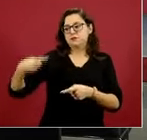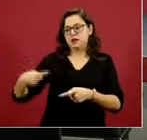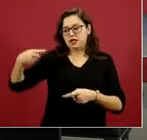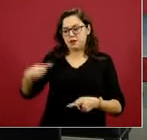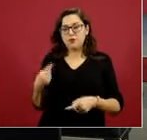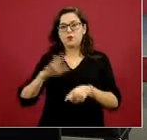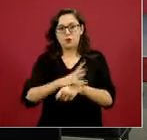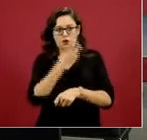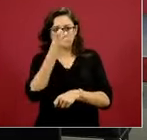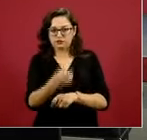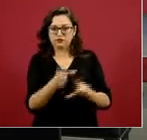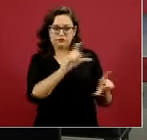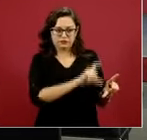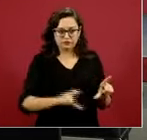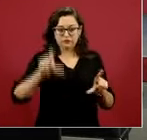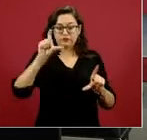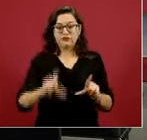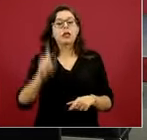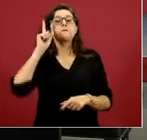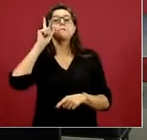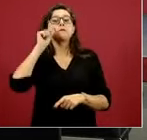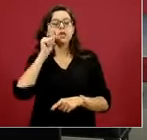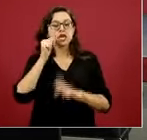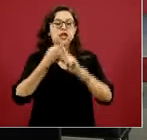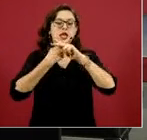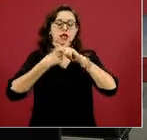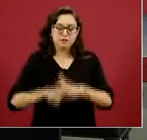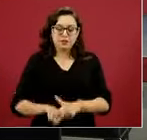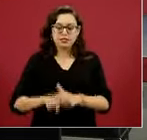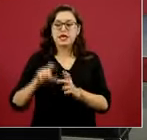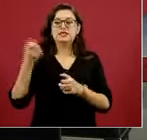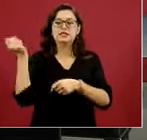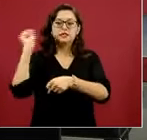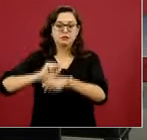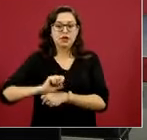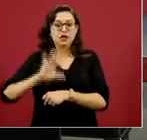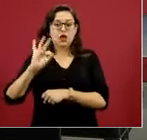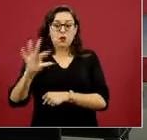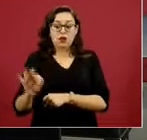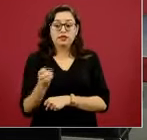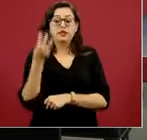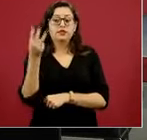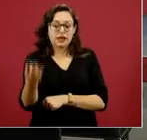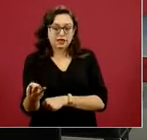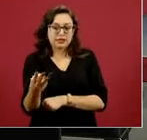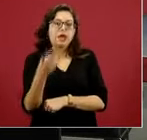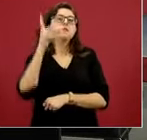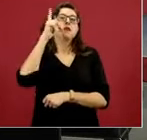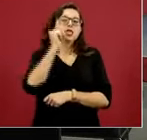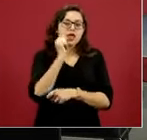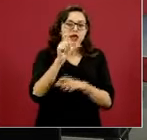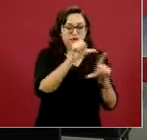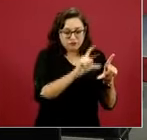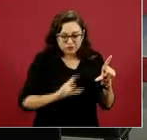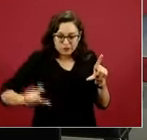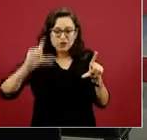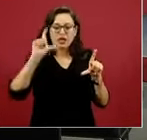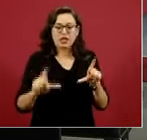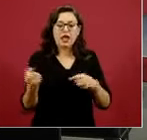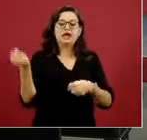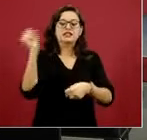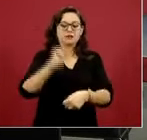40. El día de mañana iniciamos la semana 43 y por lo tanto el día de mañana ya empezaremos a ver la barra de